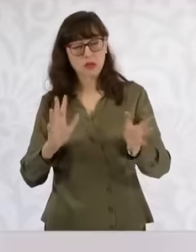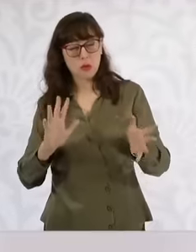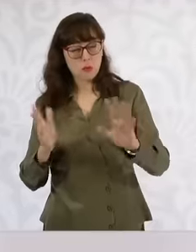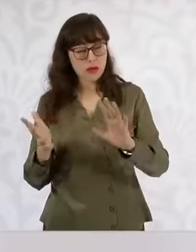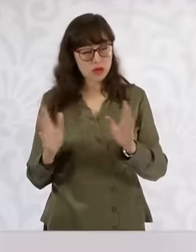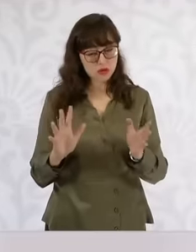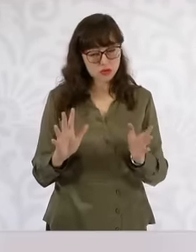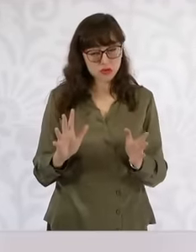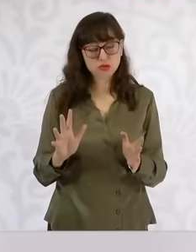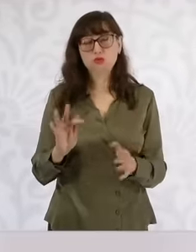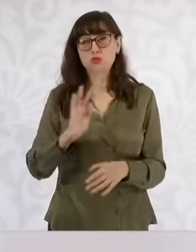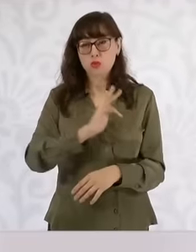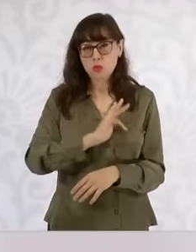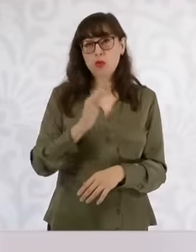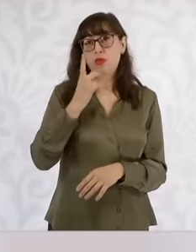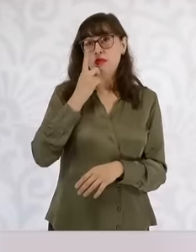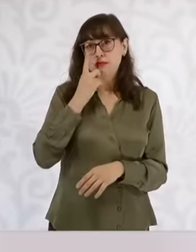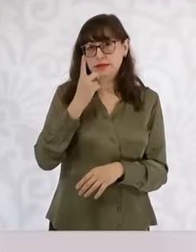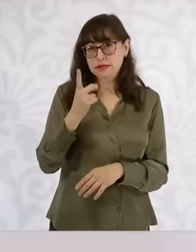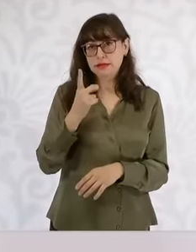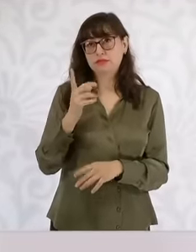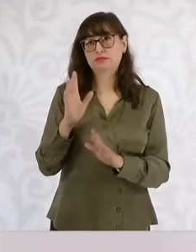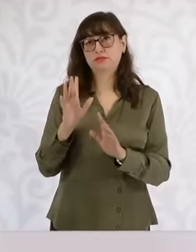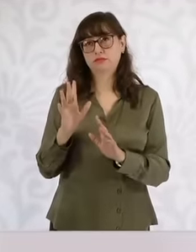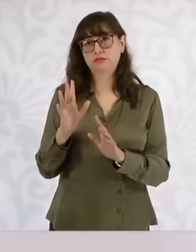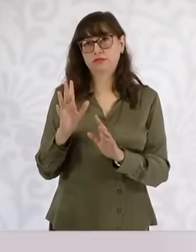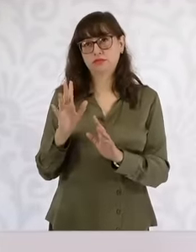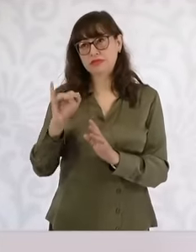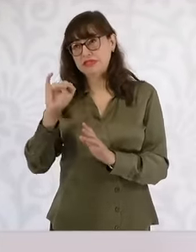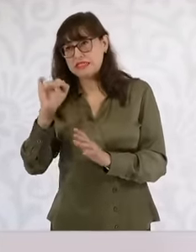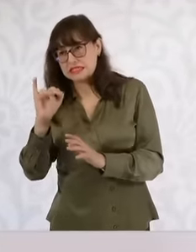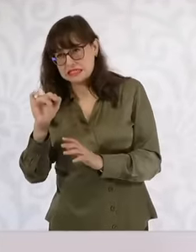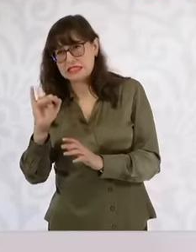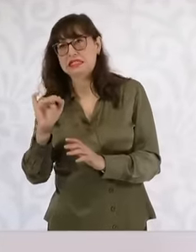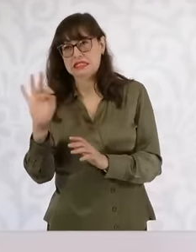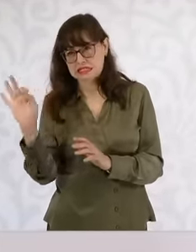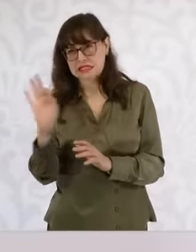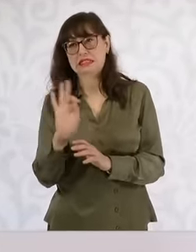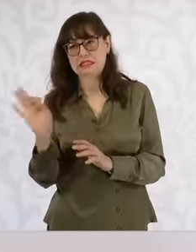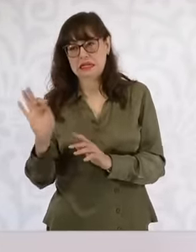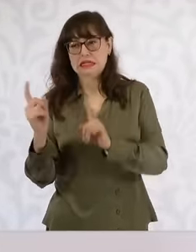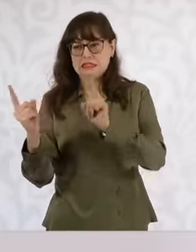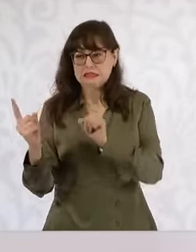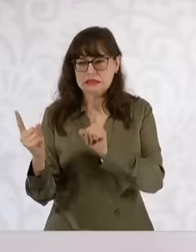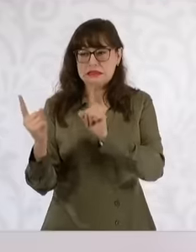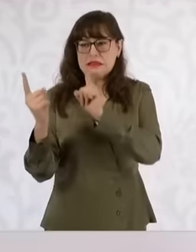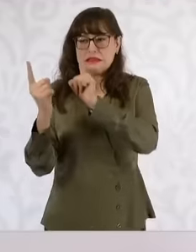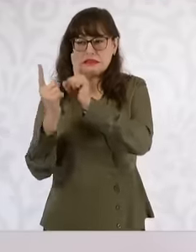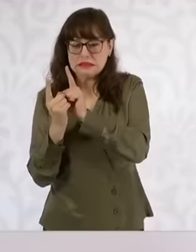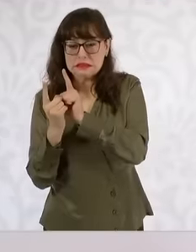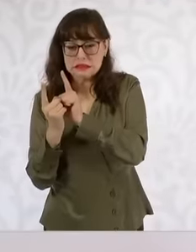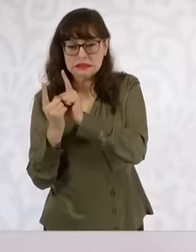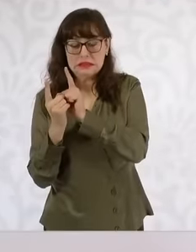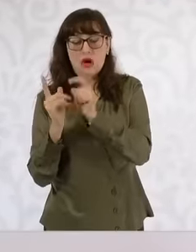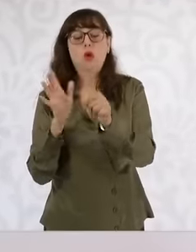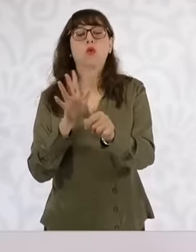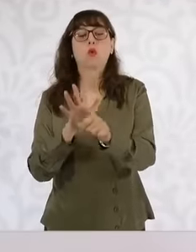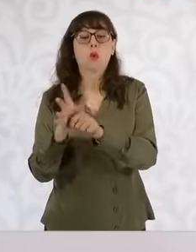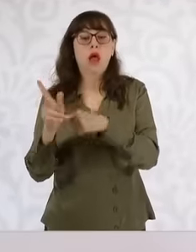han solicitado reuniones y con las que estamos tratando de afinar esa posibilidad, y los voy